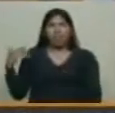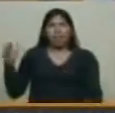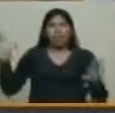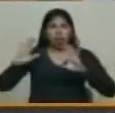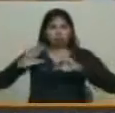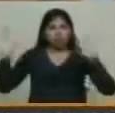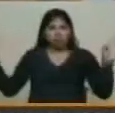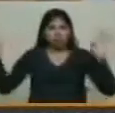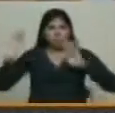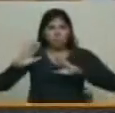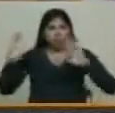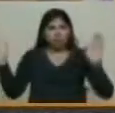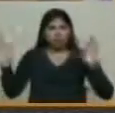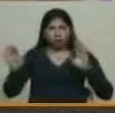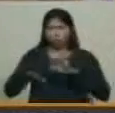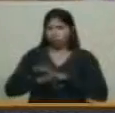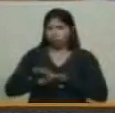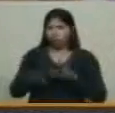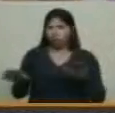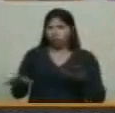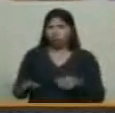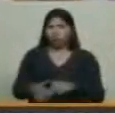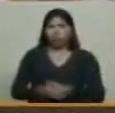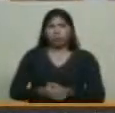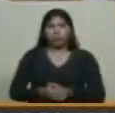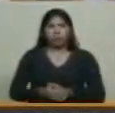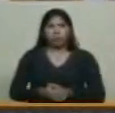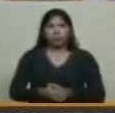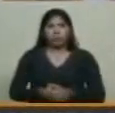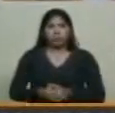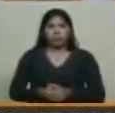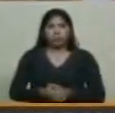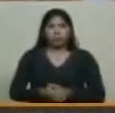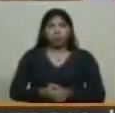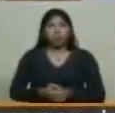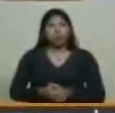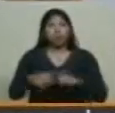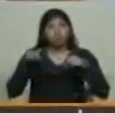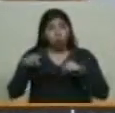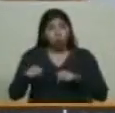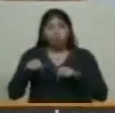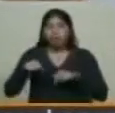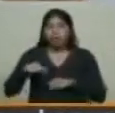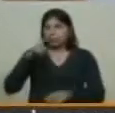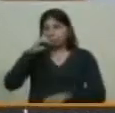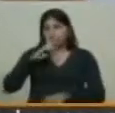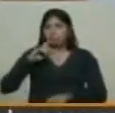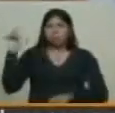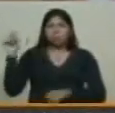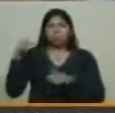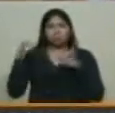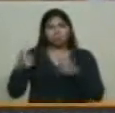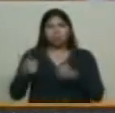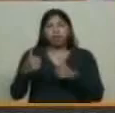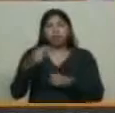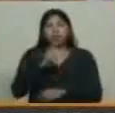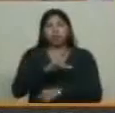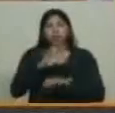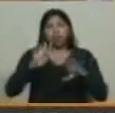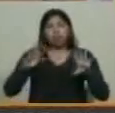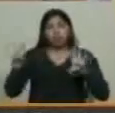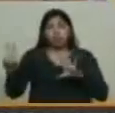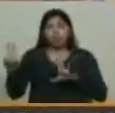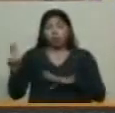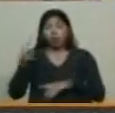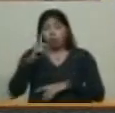quedado suficientemente lavada y revestida de gran patriotismo. Así que hoy hemos venido a celebrar estos 397 años de la fundación de